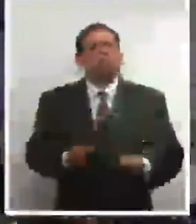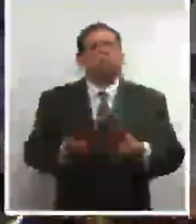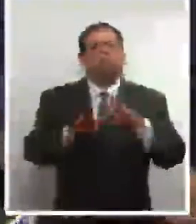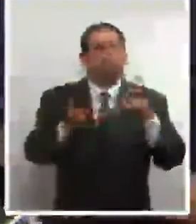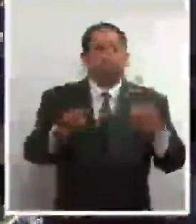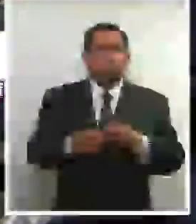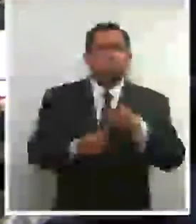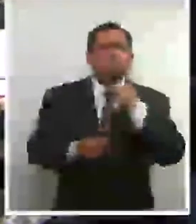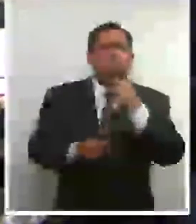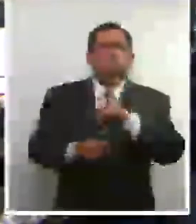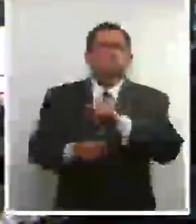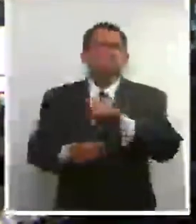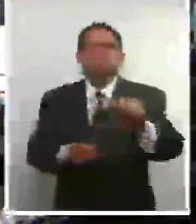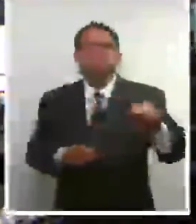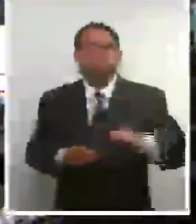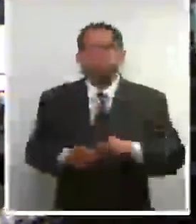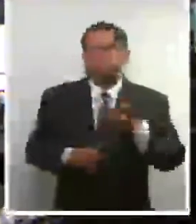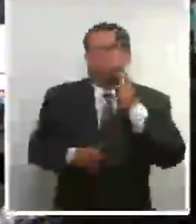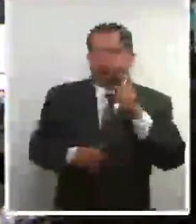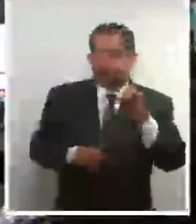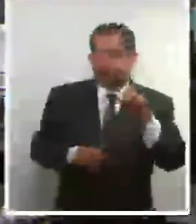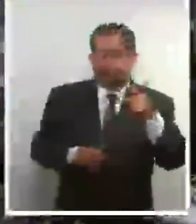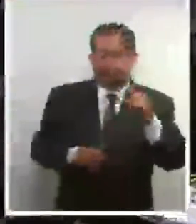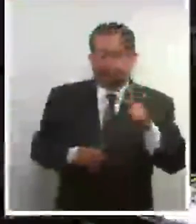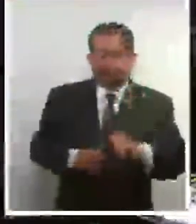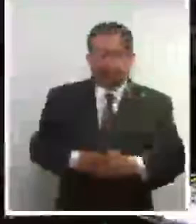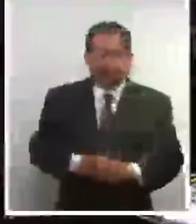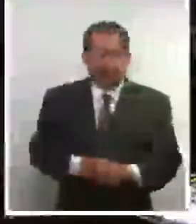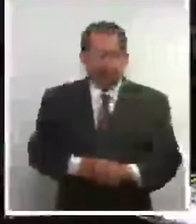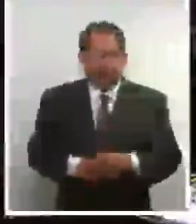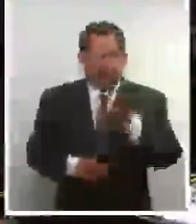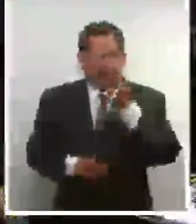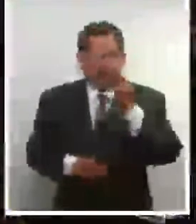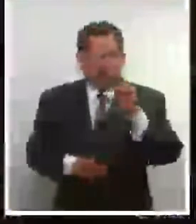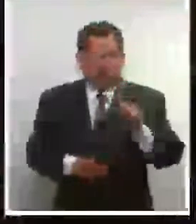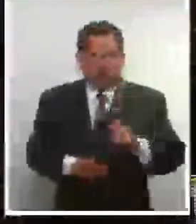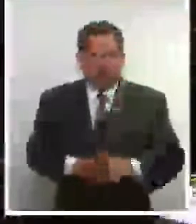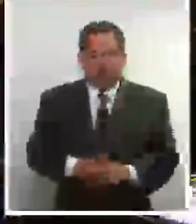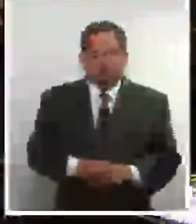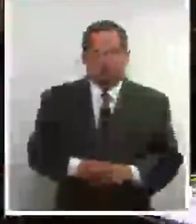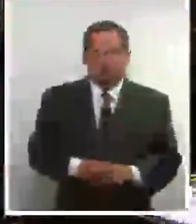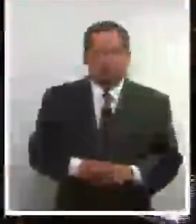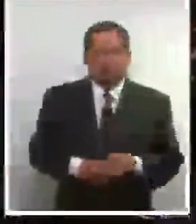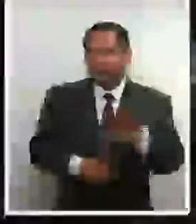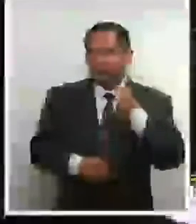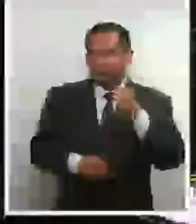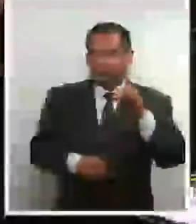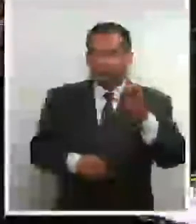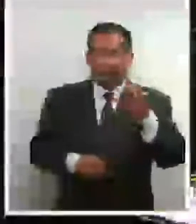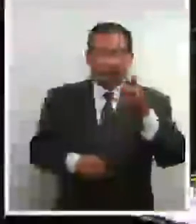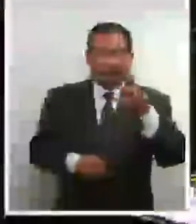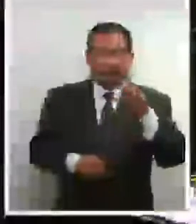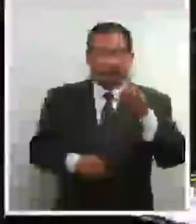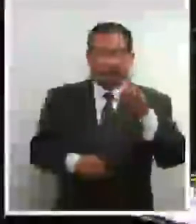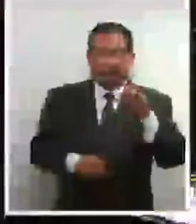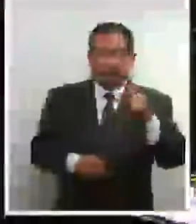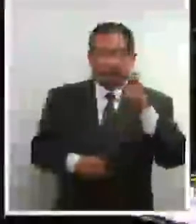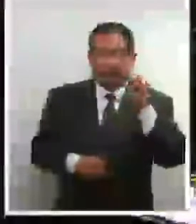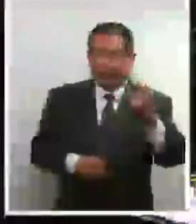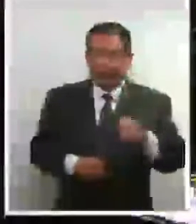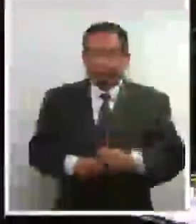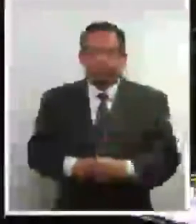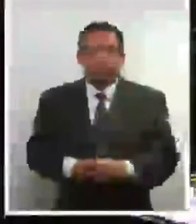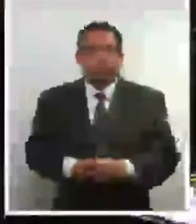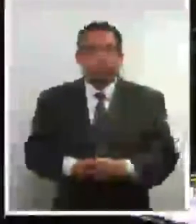la votación de viva voz. La diputada Olga Sánchez Cordero, a favor. La diputada Elvira Daniel, a